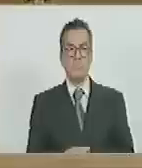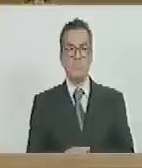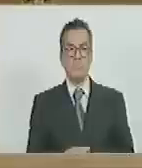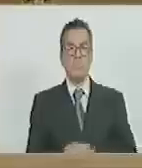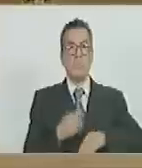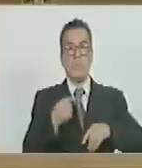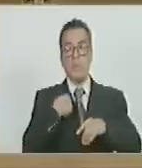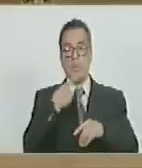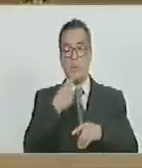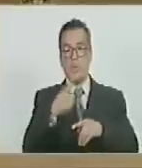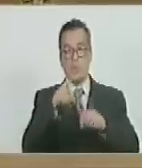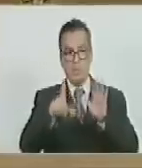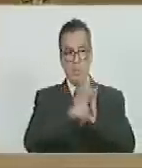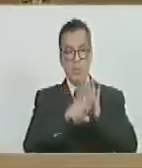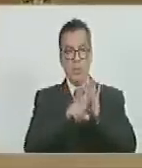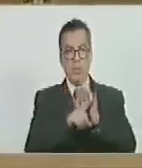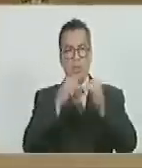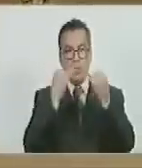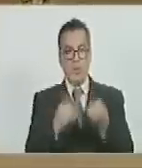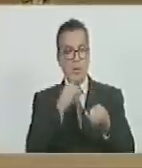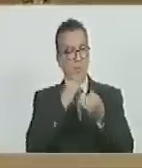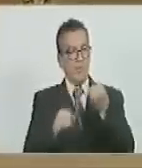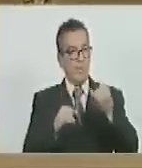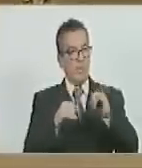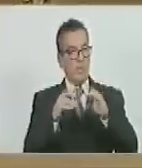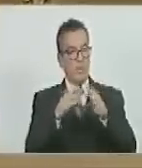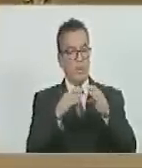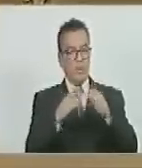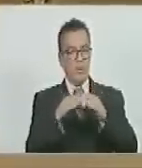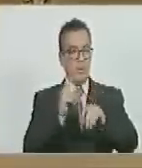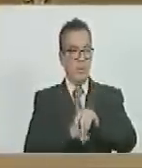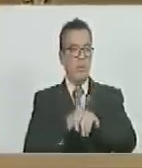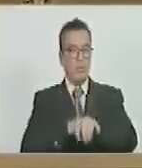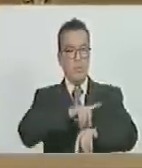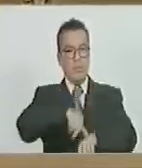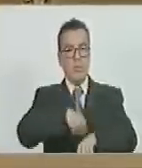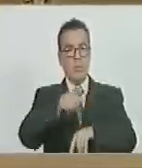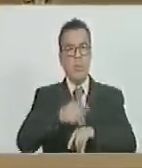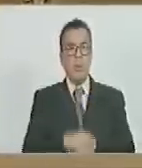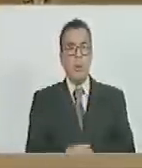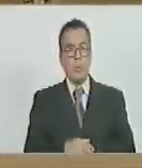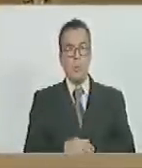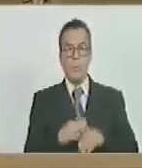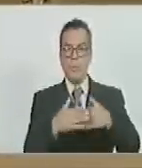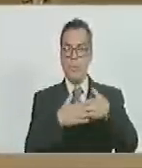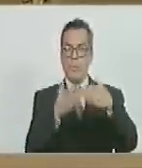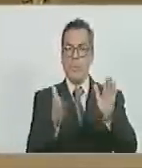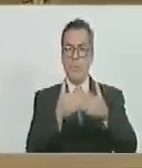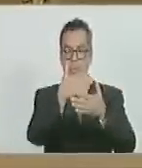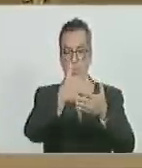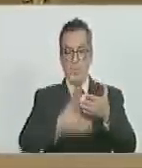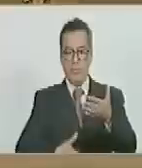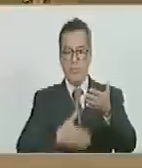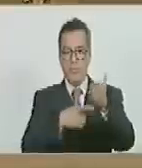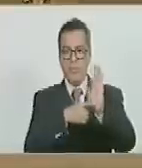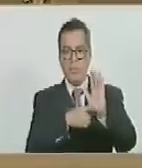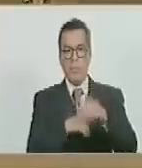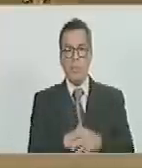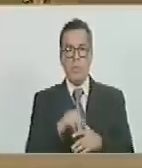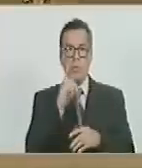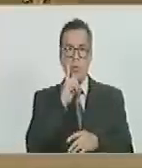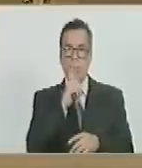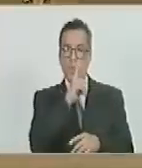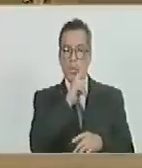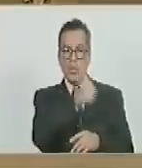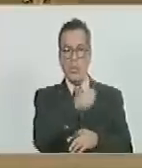Bueno, como señala la ley, una vez concluido el periodo de postulaciones, hay que publicar en una lista el nombre de